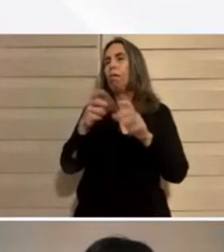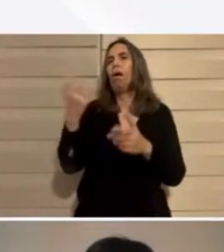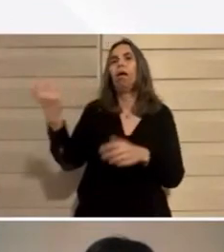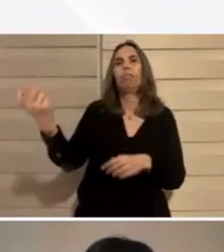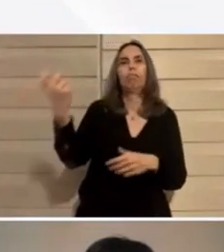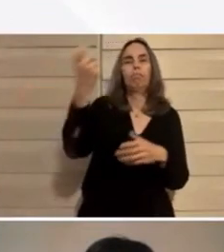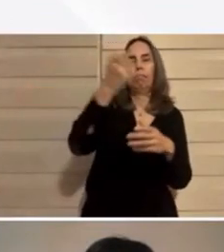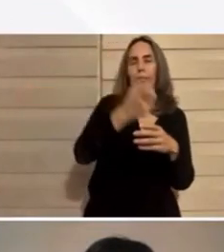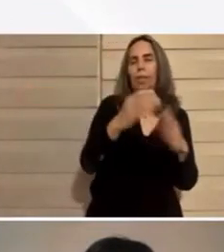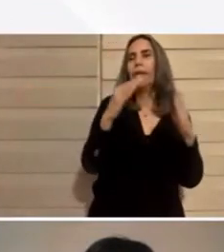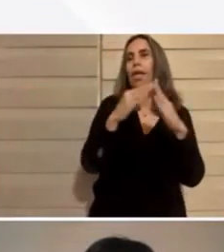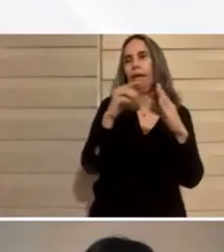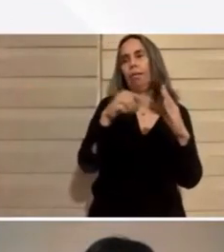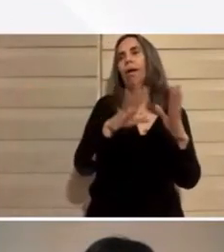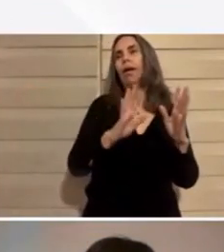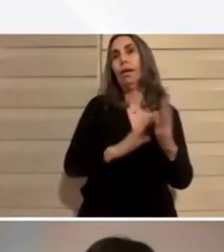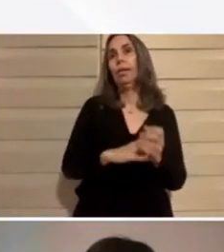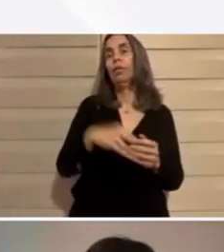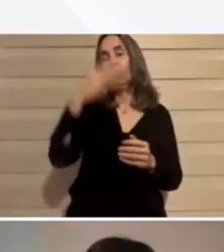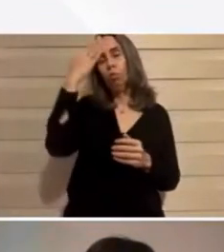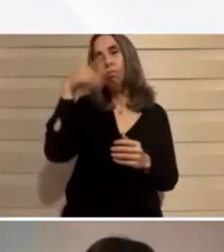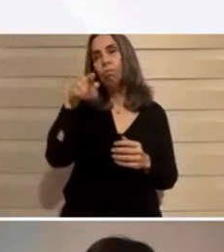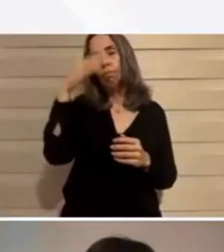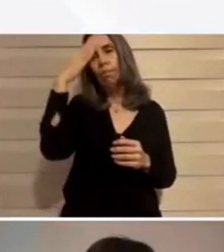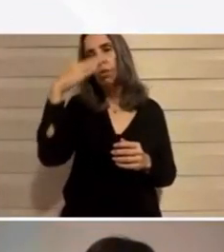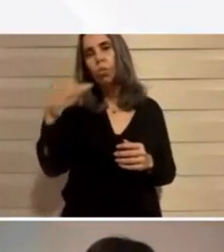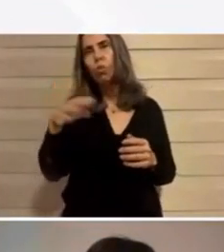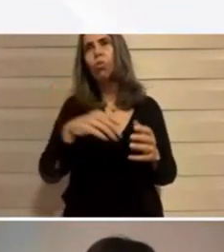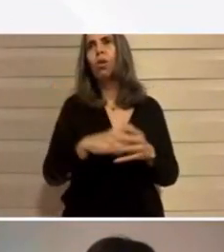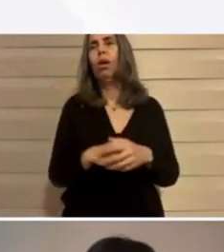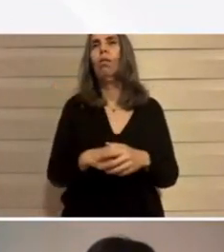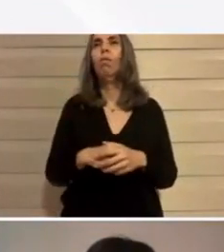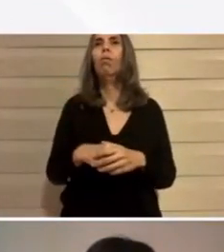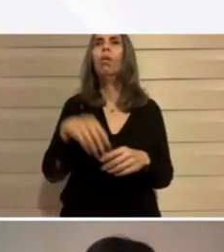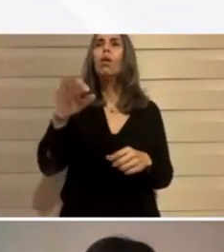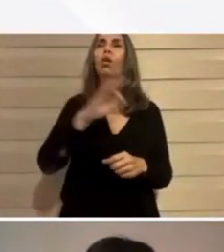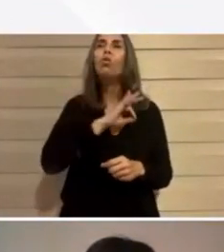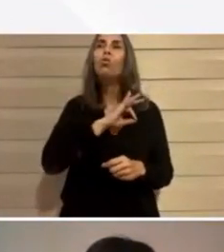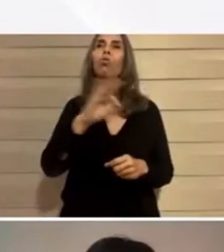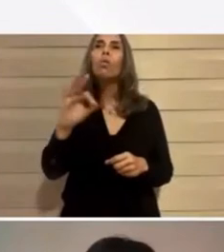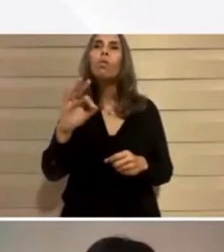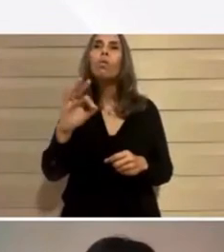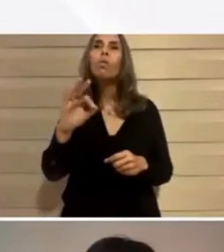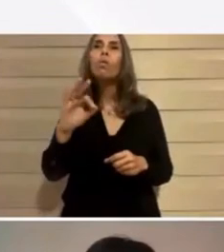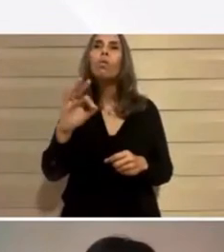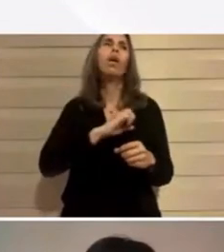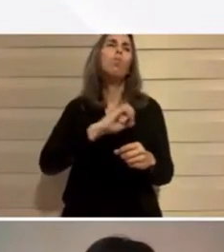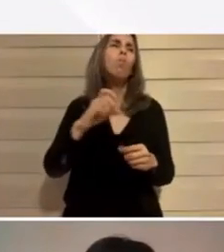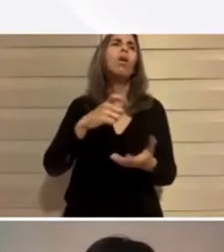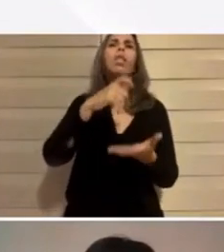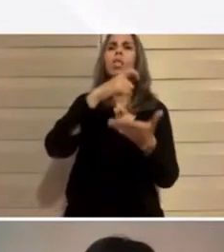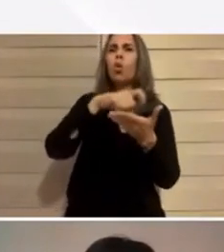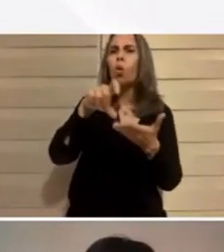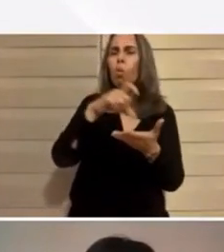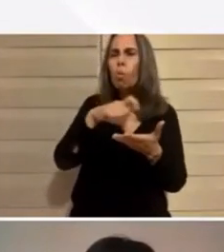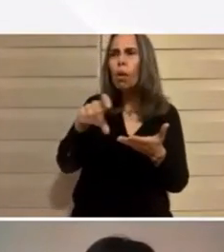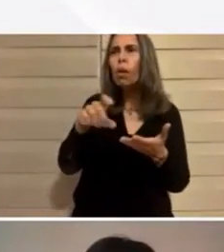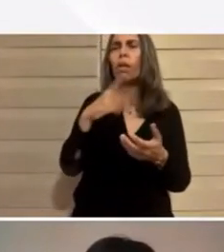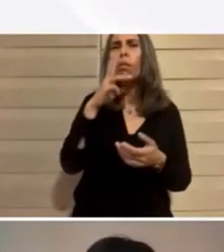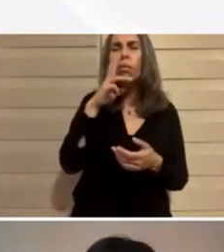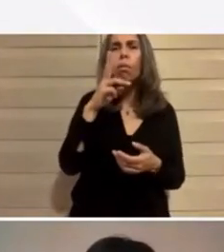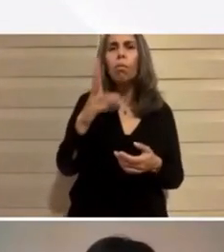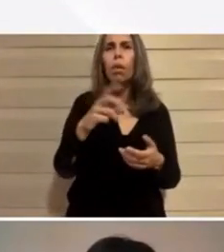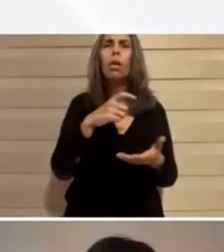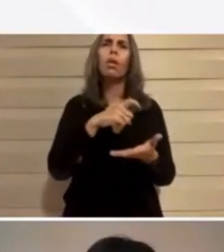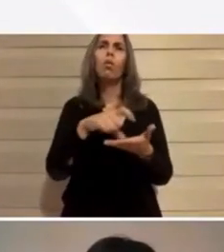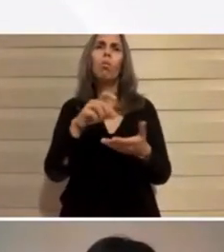nuestros recursos escasos y definimos en qué podemos gastar el dinero un poco, no solamente el papá o la mamá cuando ella trae el